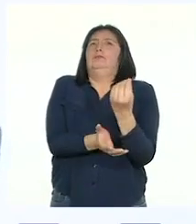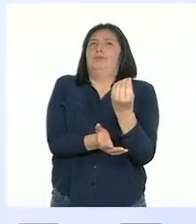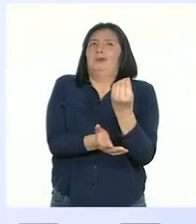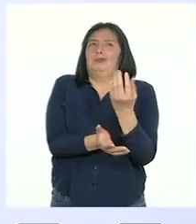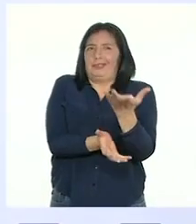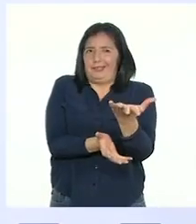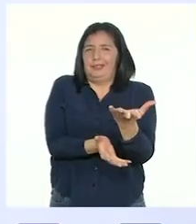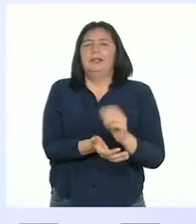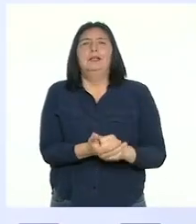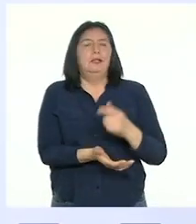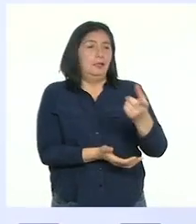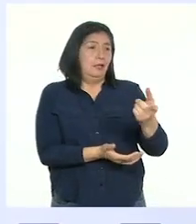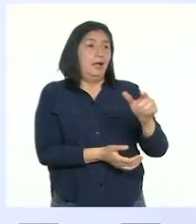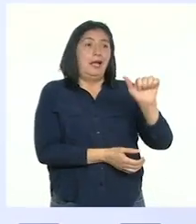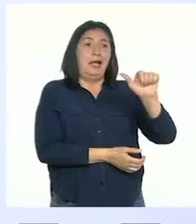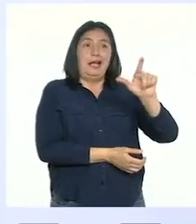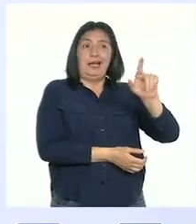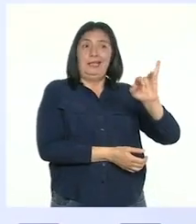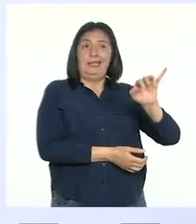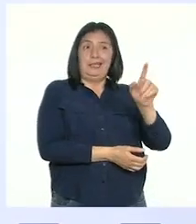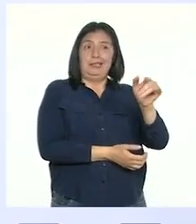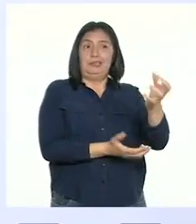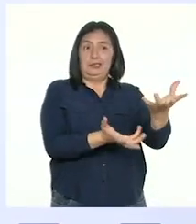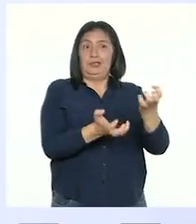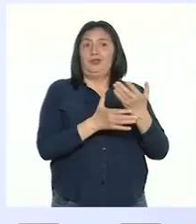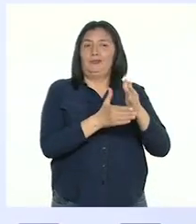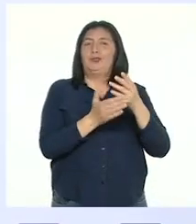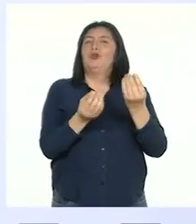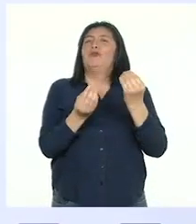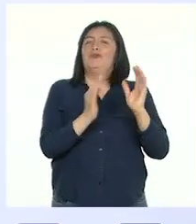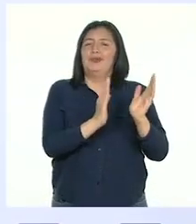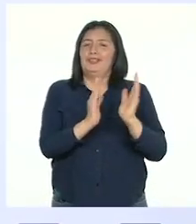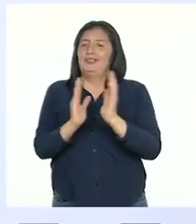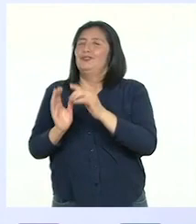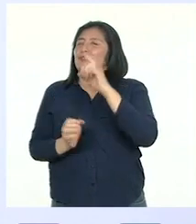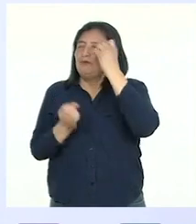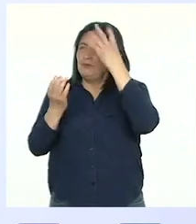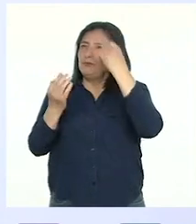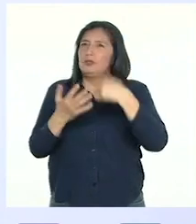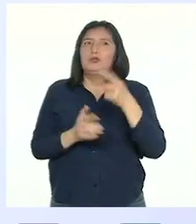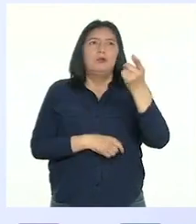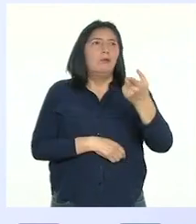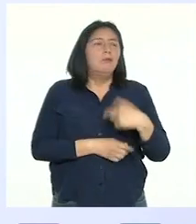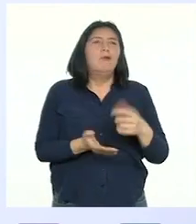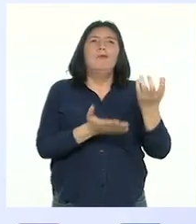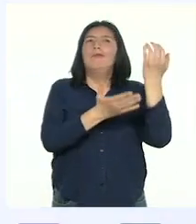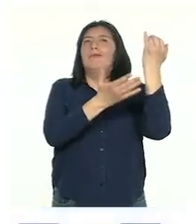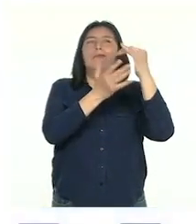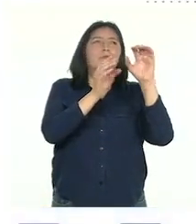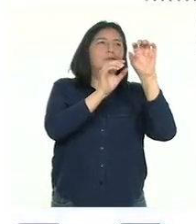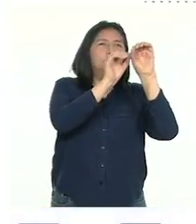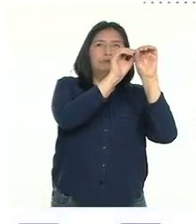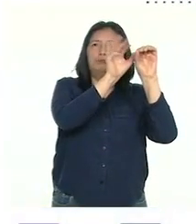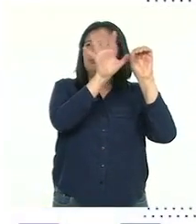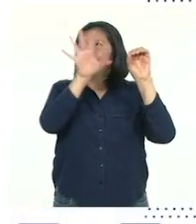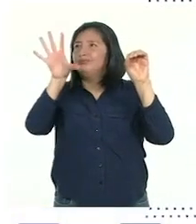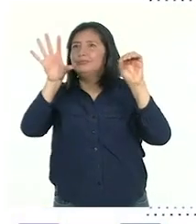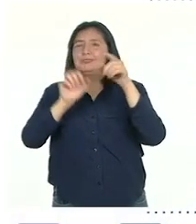lo siguiente. Alejandra también nos quiere compartir cómo organizaba la información un cuadro sinóptico. Veámoslo.